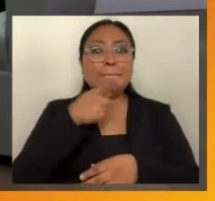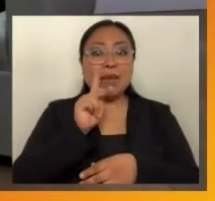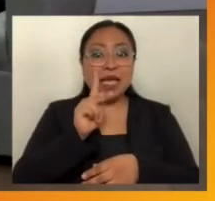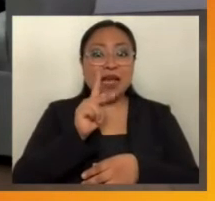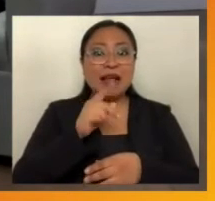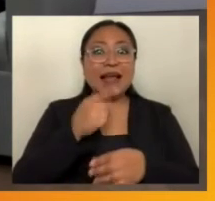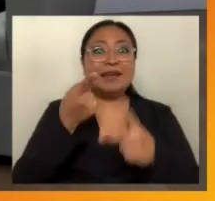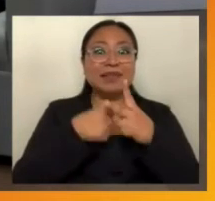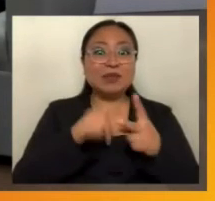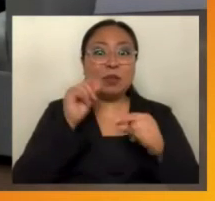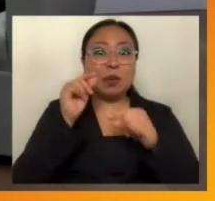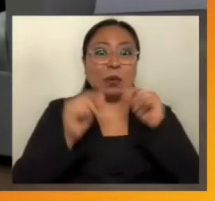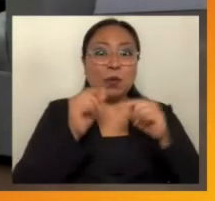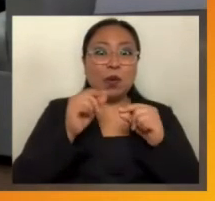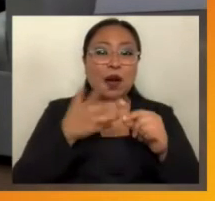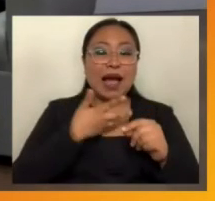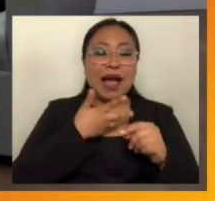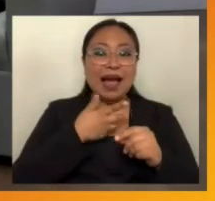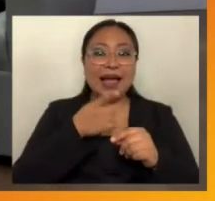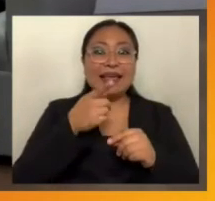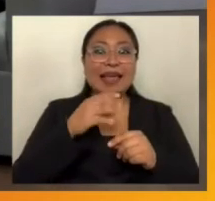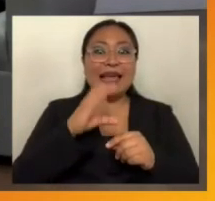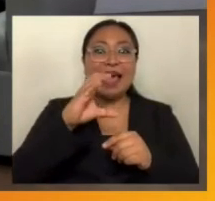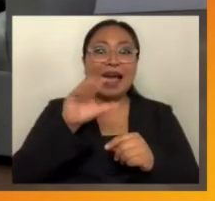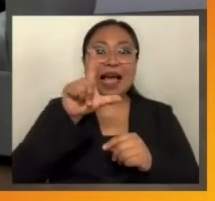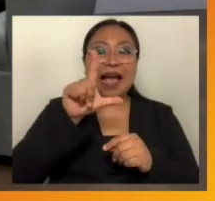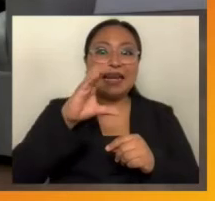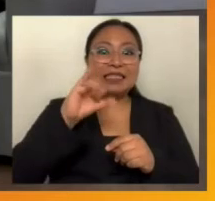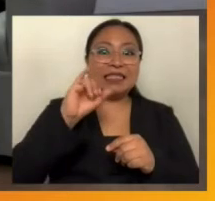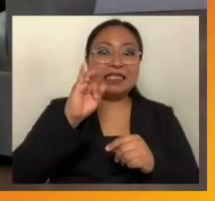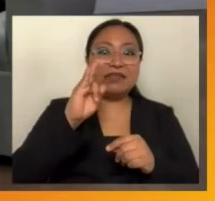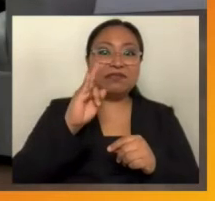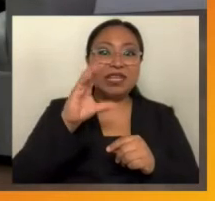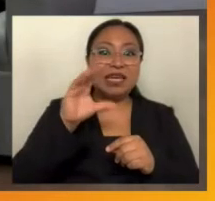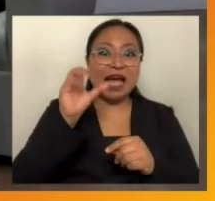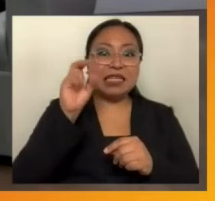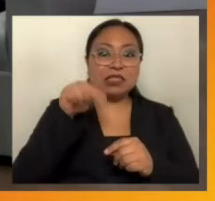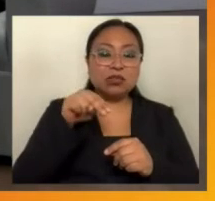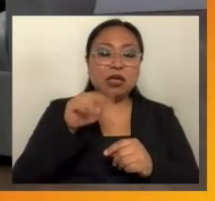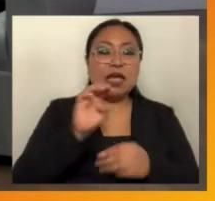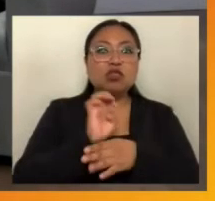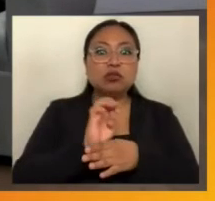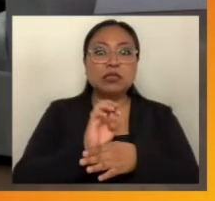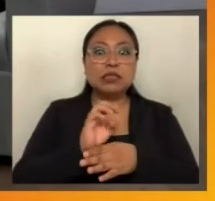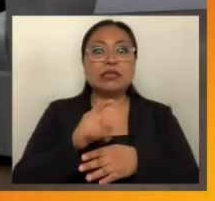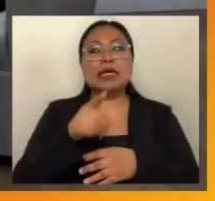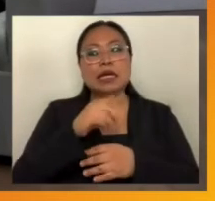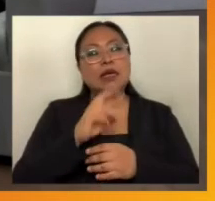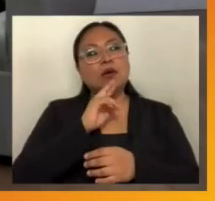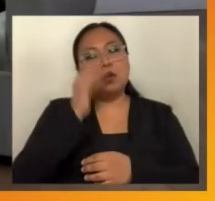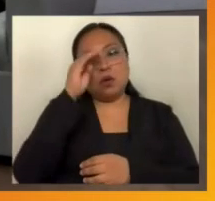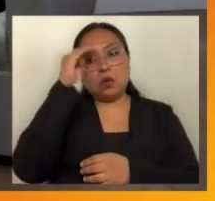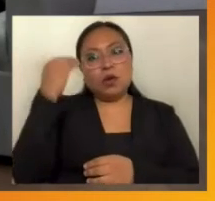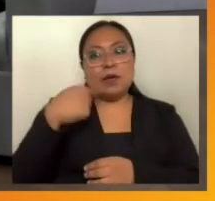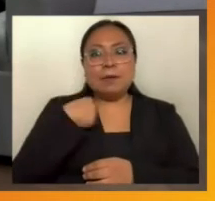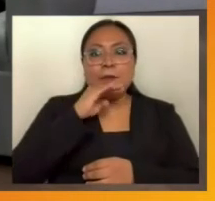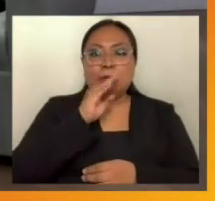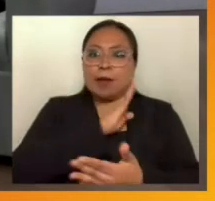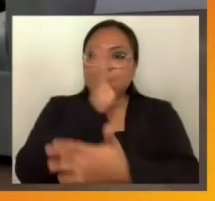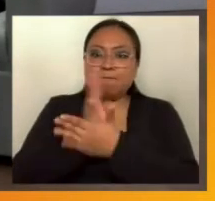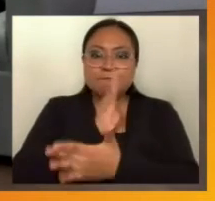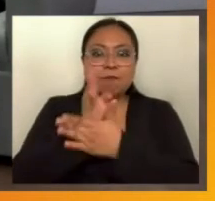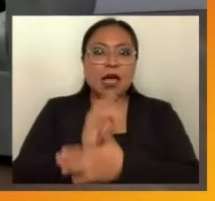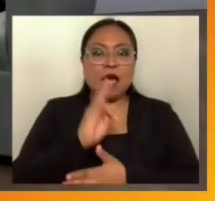que son indetectables al tacto. O sea que si ella no hubiera venido aquí, tal vez hubiera sido demasiado tarde en algún momento que eso ya